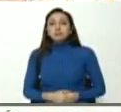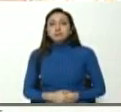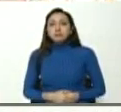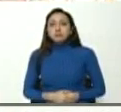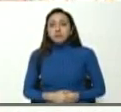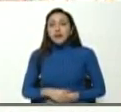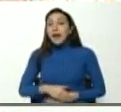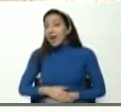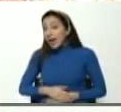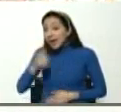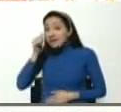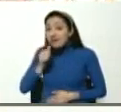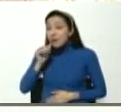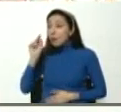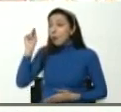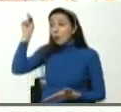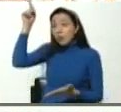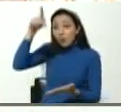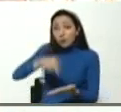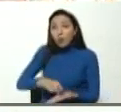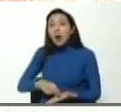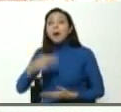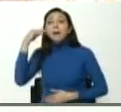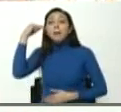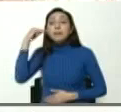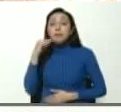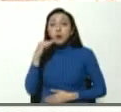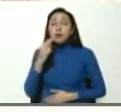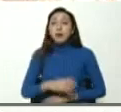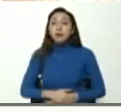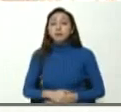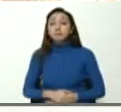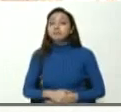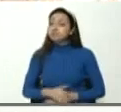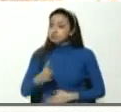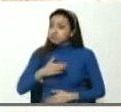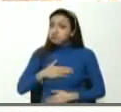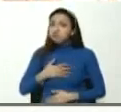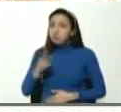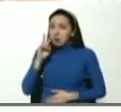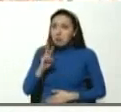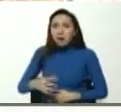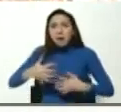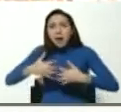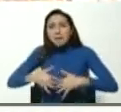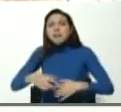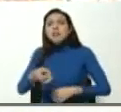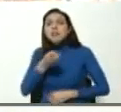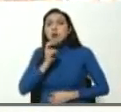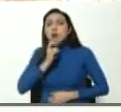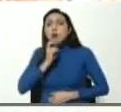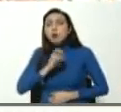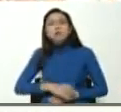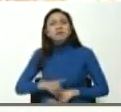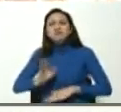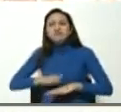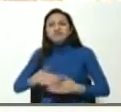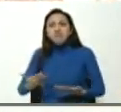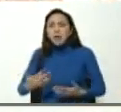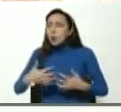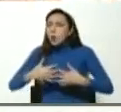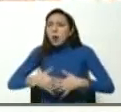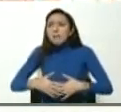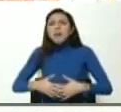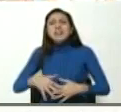el sábado me voy para el callao me dijo me voy a revisar la empresa de oro porque una empresa de